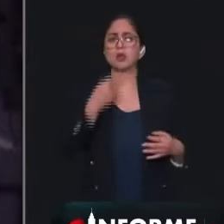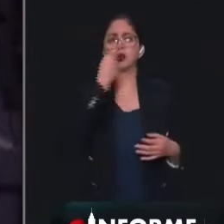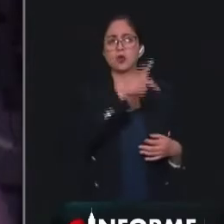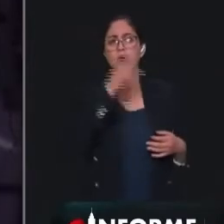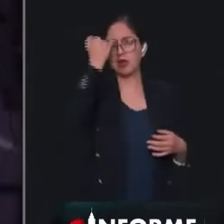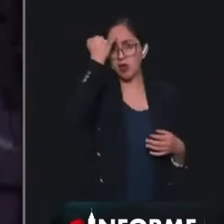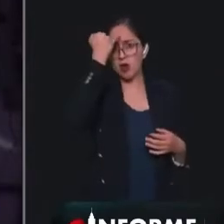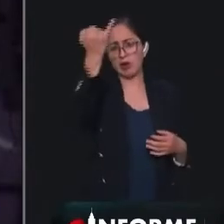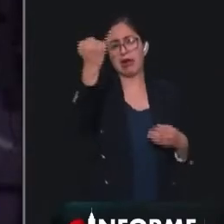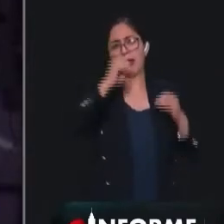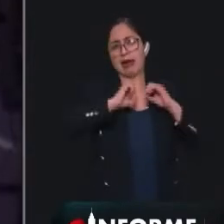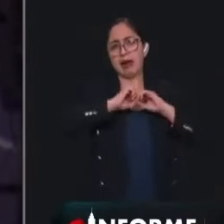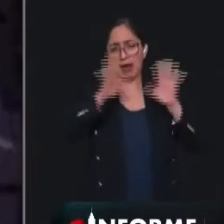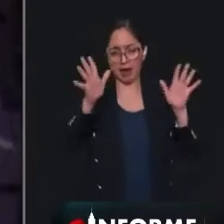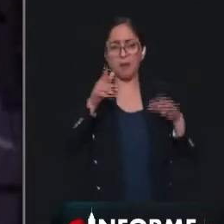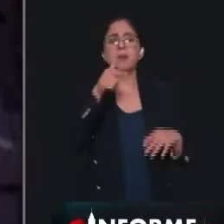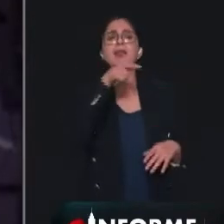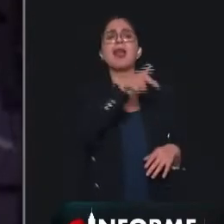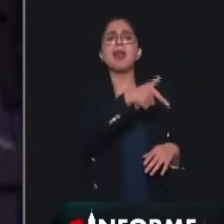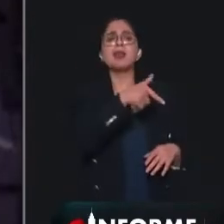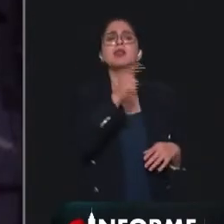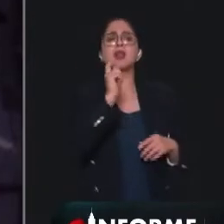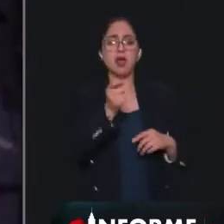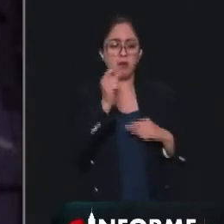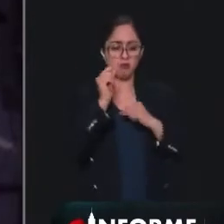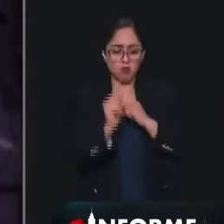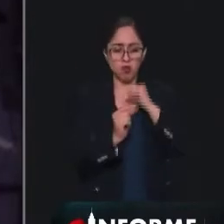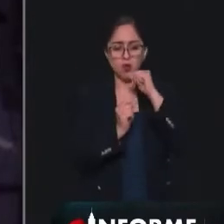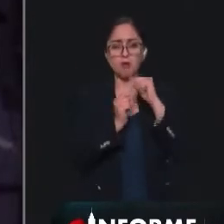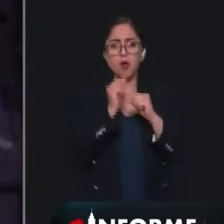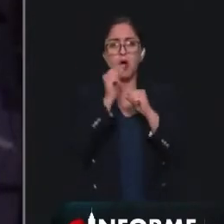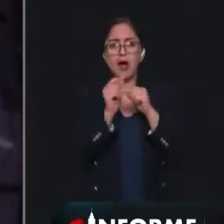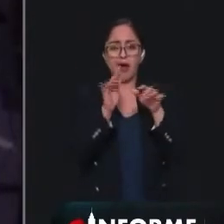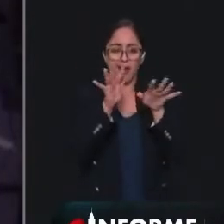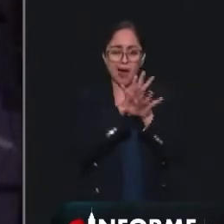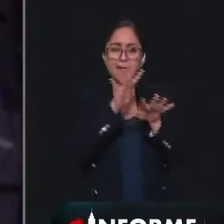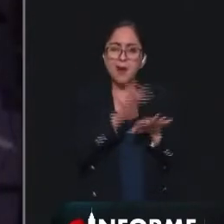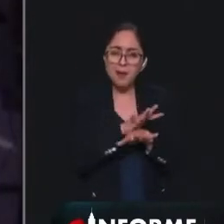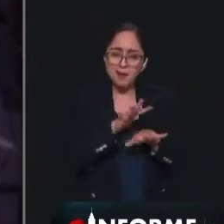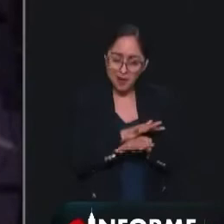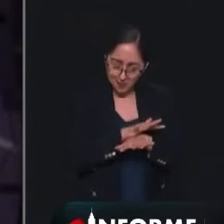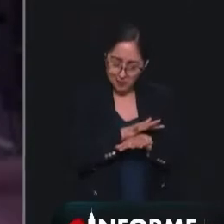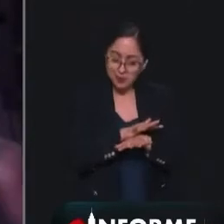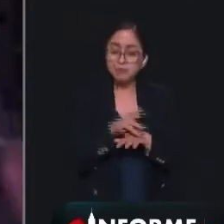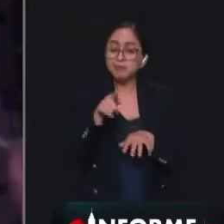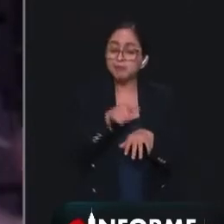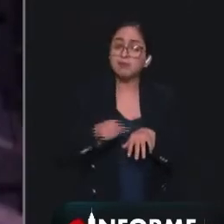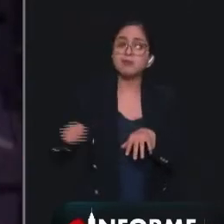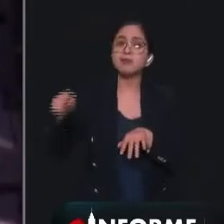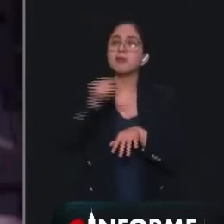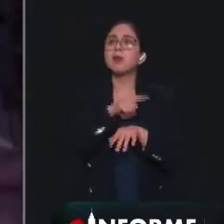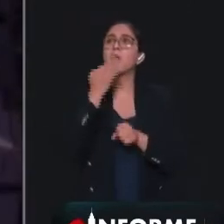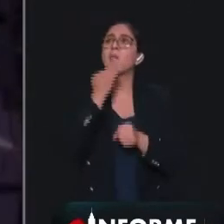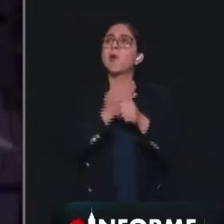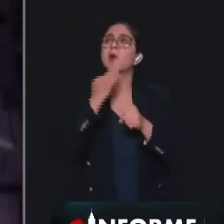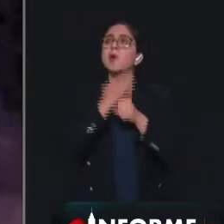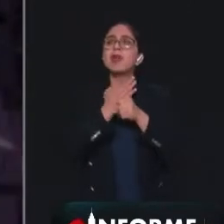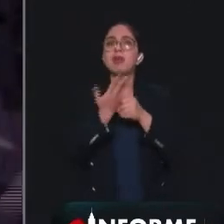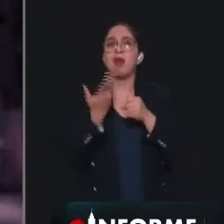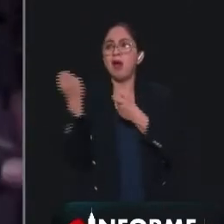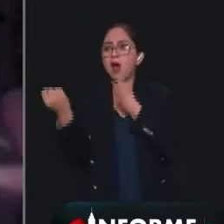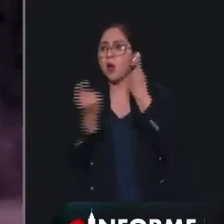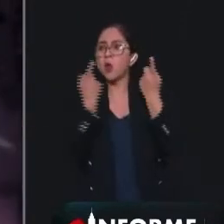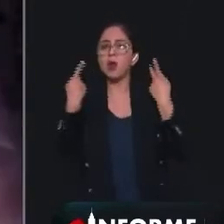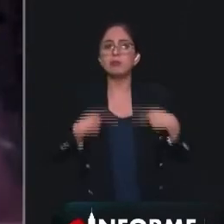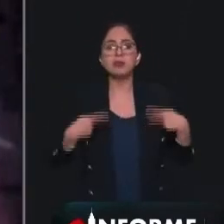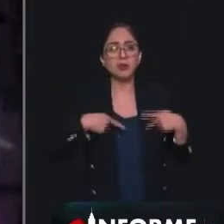está en proceso, todo esto está en gestación, y los momentos revolucionarios como este, pues son momentos de mucha